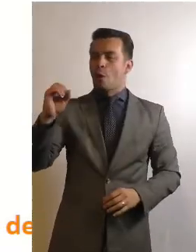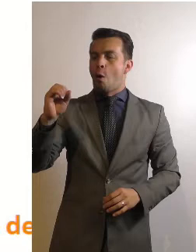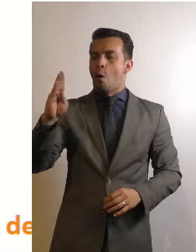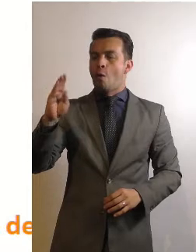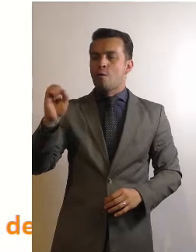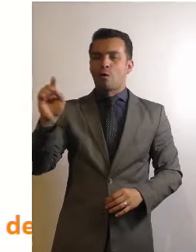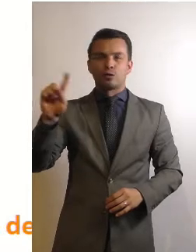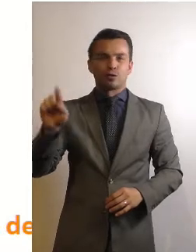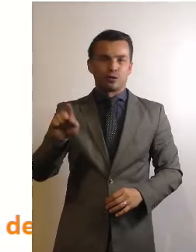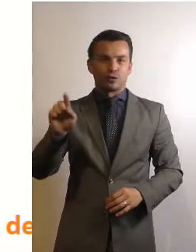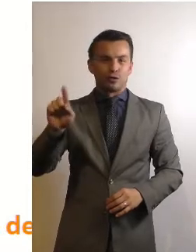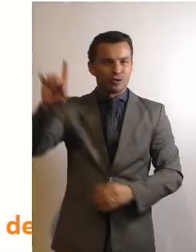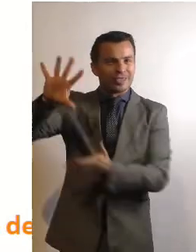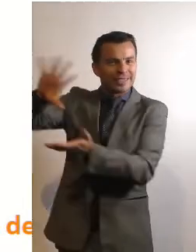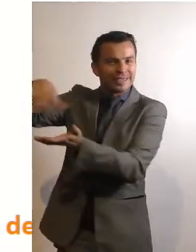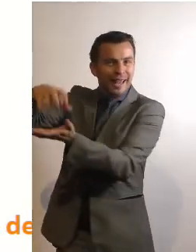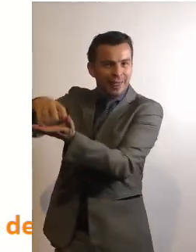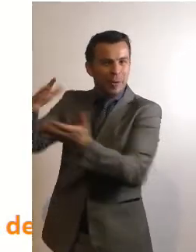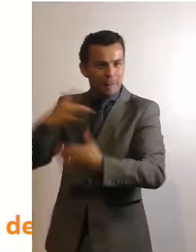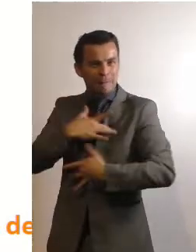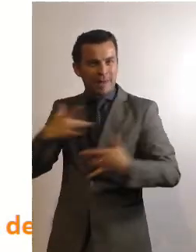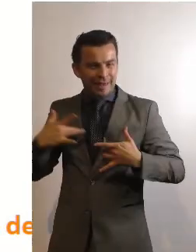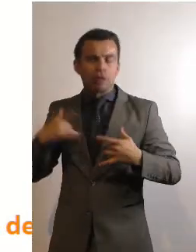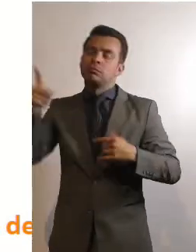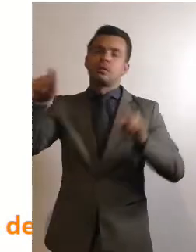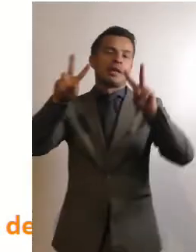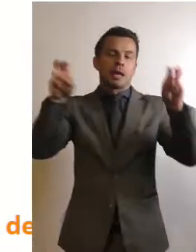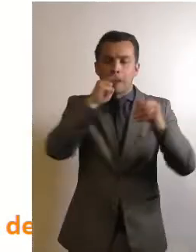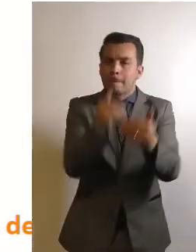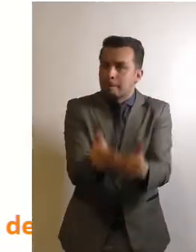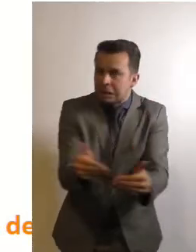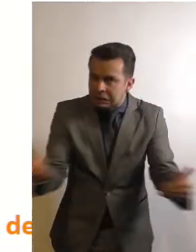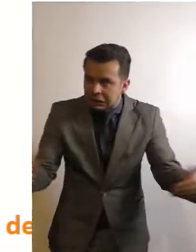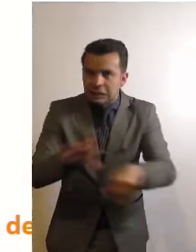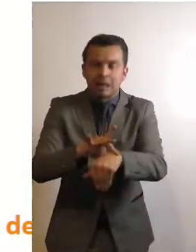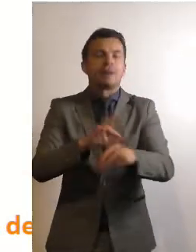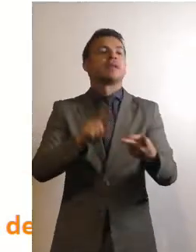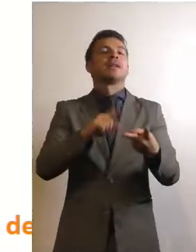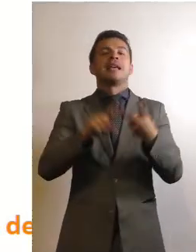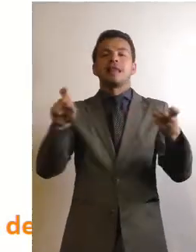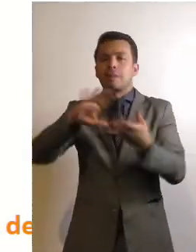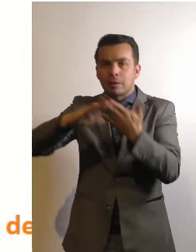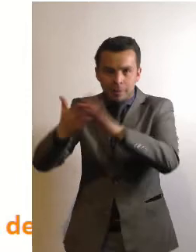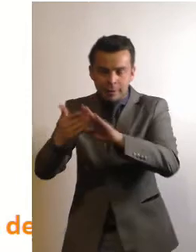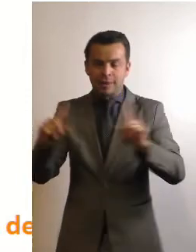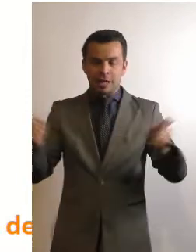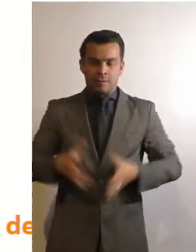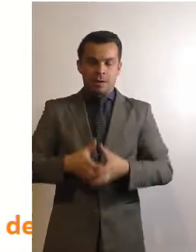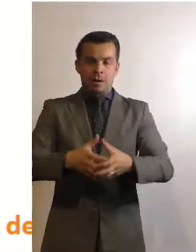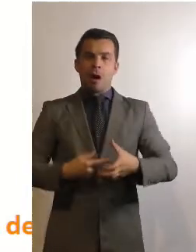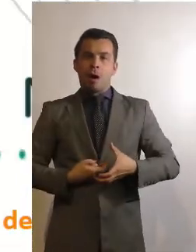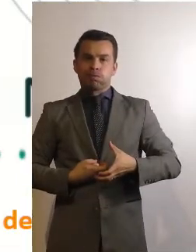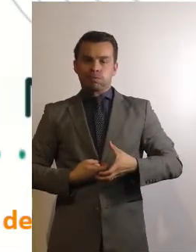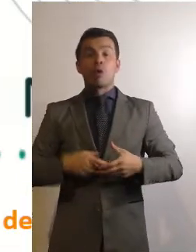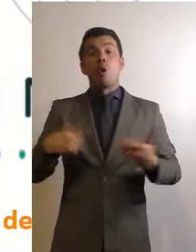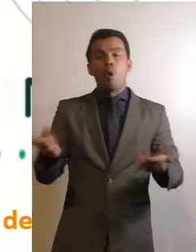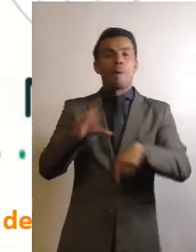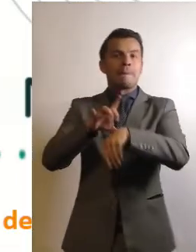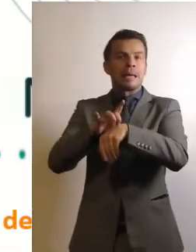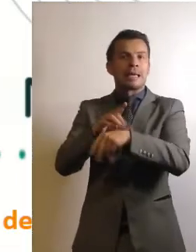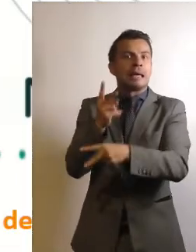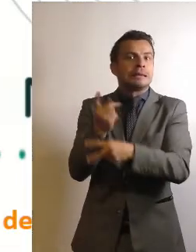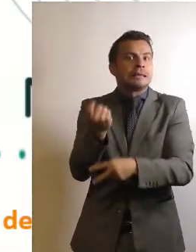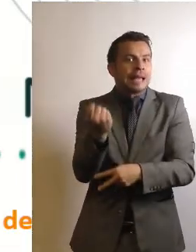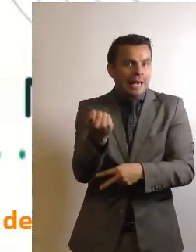están temas en pediatría, en medicina comunitaria, medicina materno-fetal y medicina crítica. Y